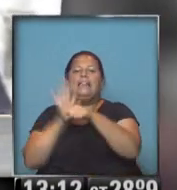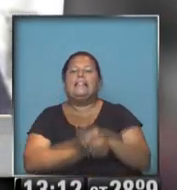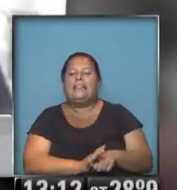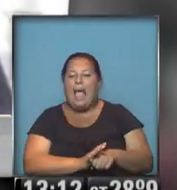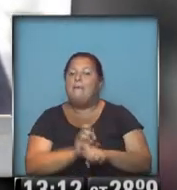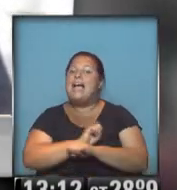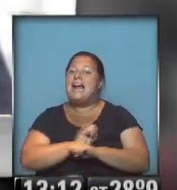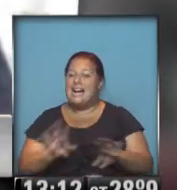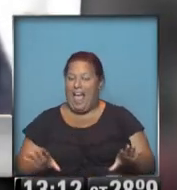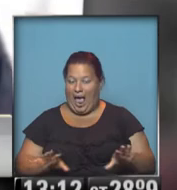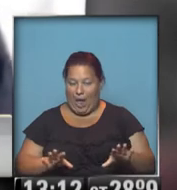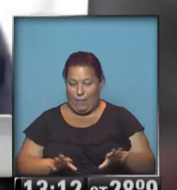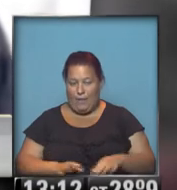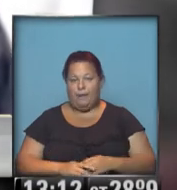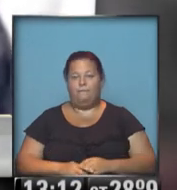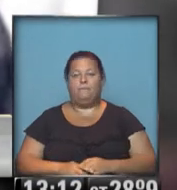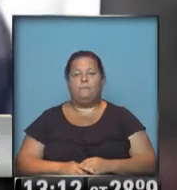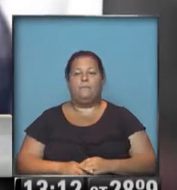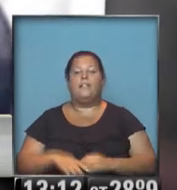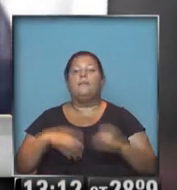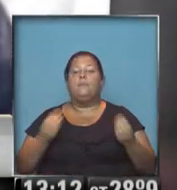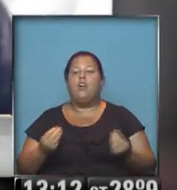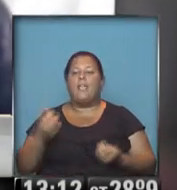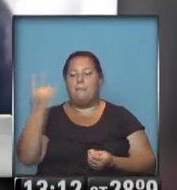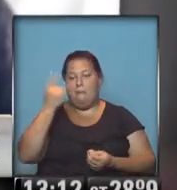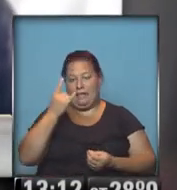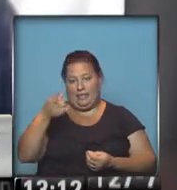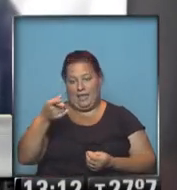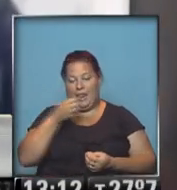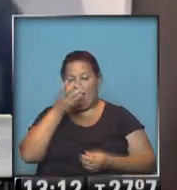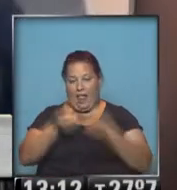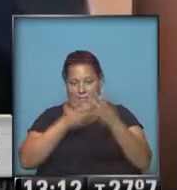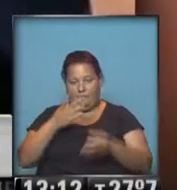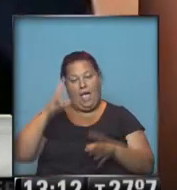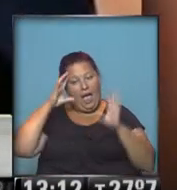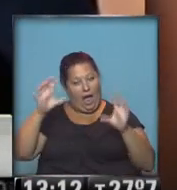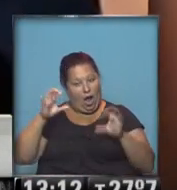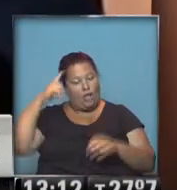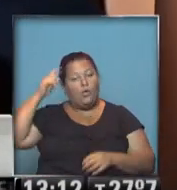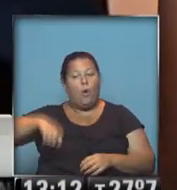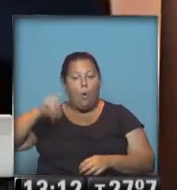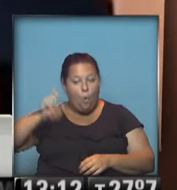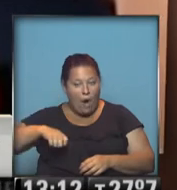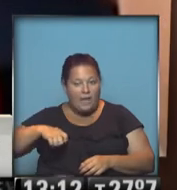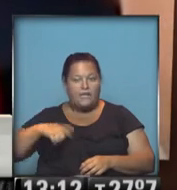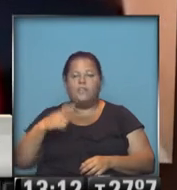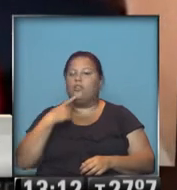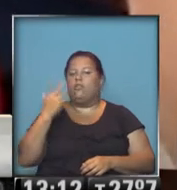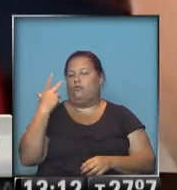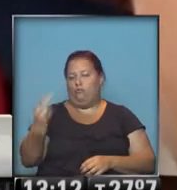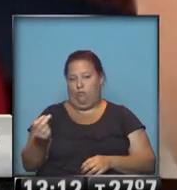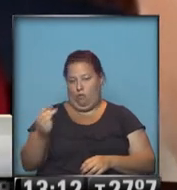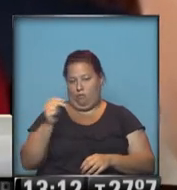agravado roberto y agustina y por falso testimonio recordemos que finalmente el tribunal no dio lugar